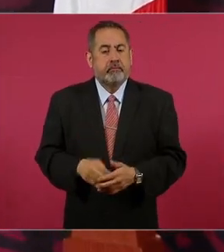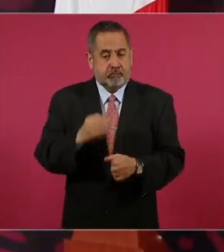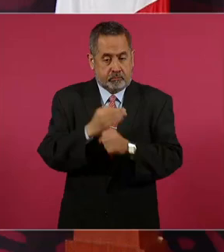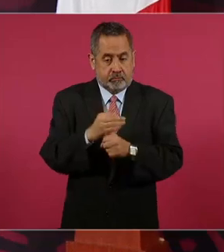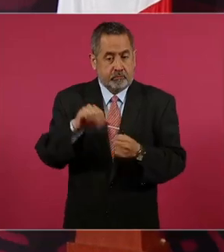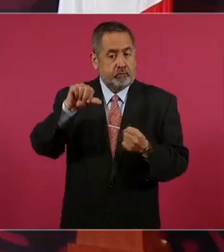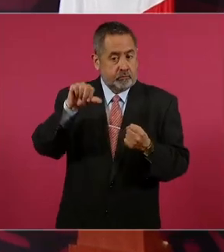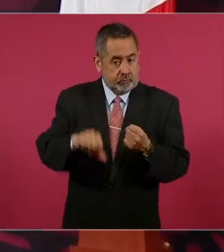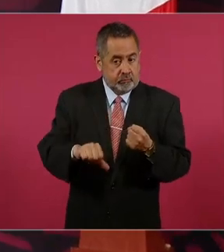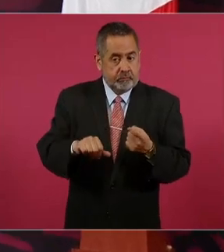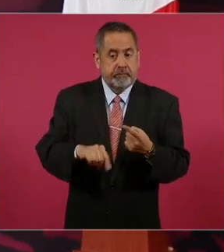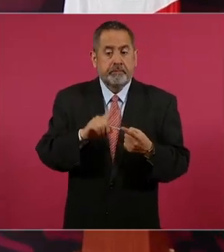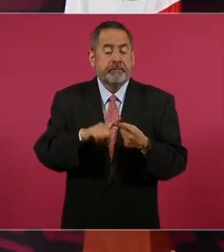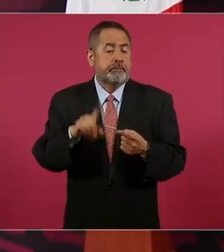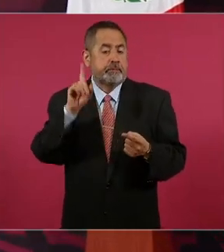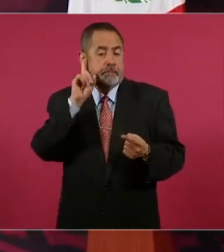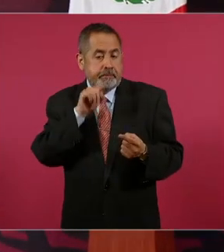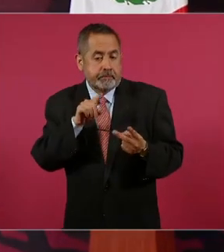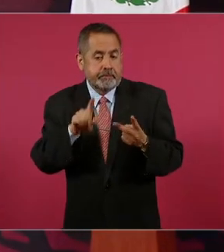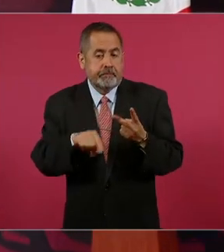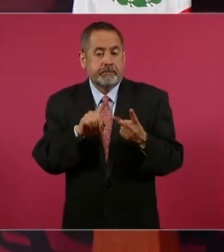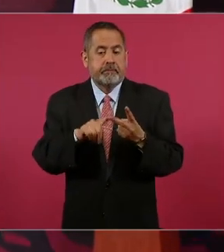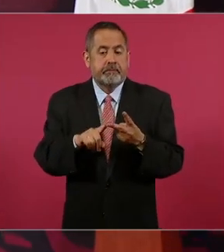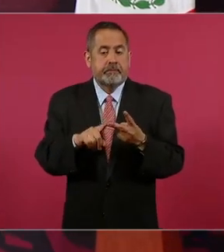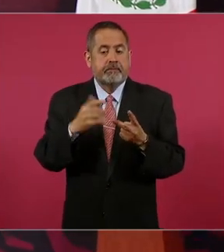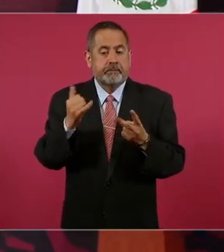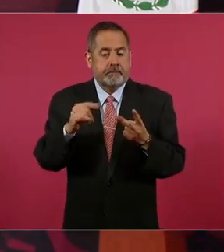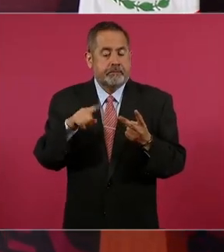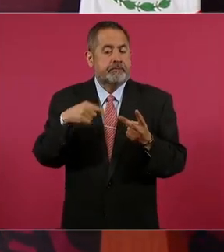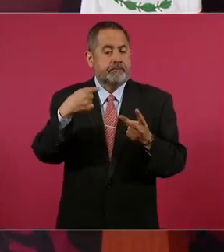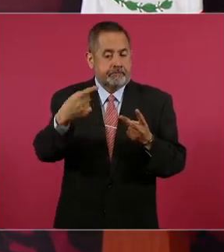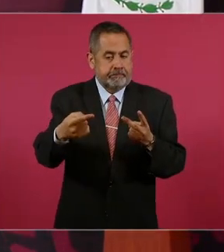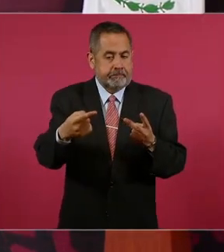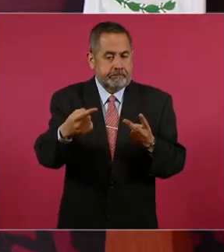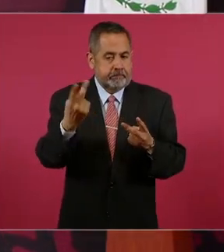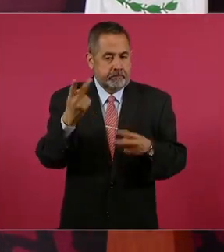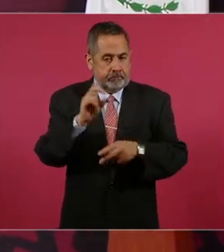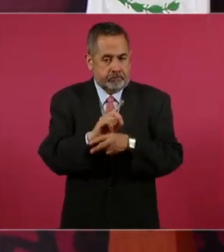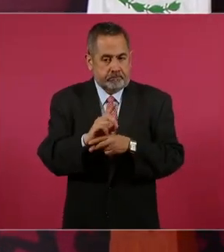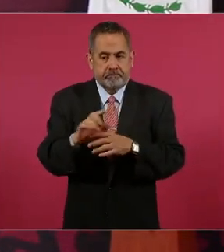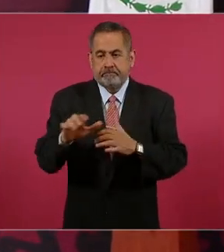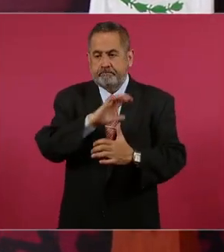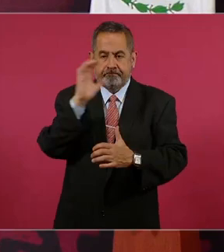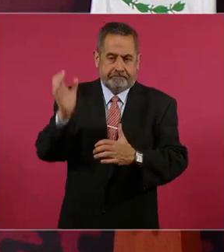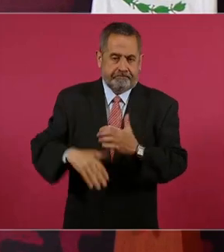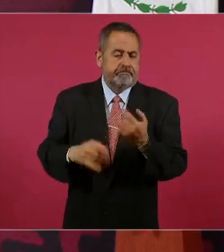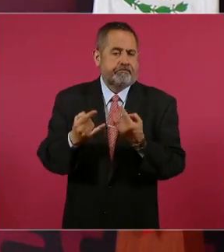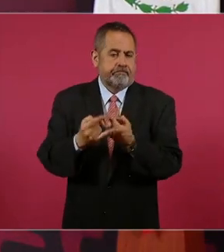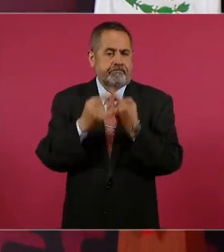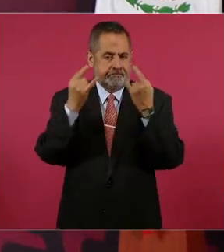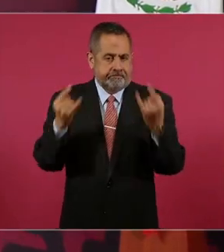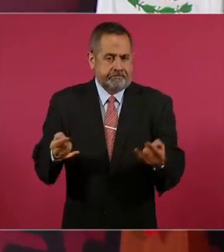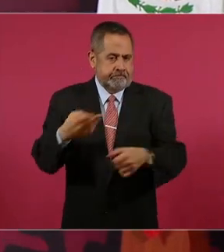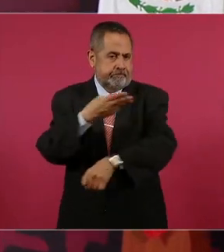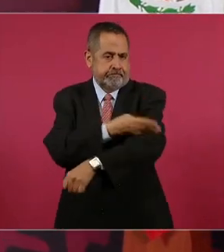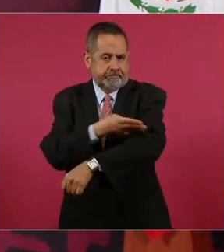hoy, mañana y pasado. Terminamos con el presidente Madero.